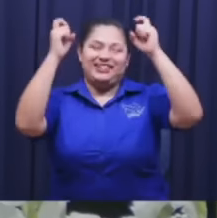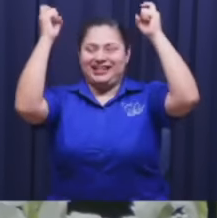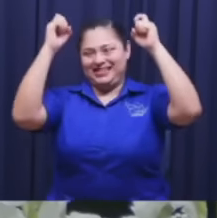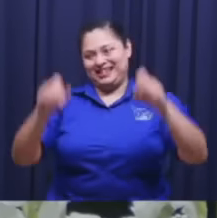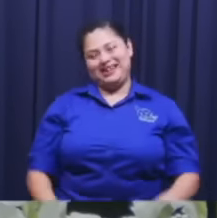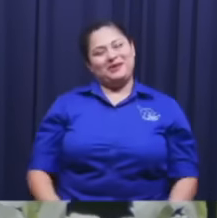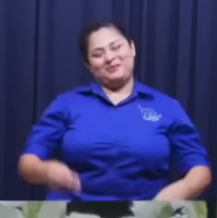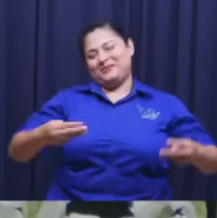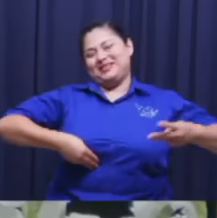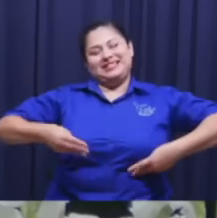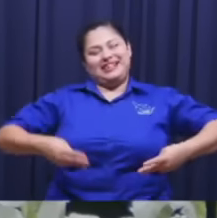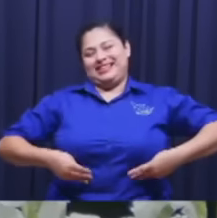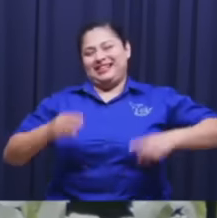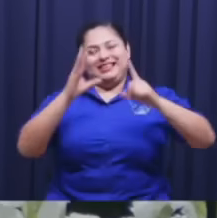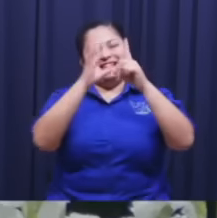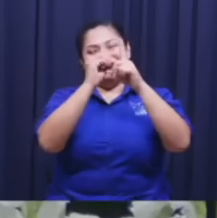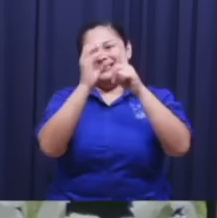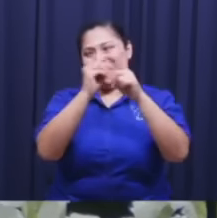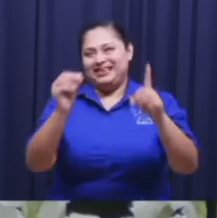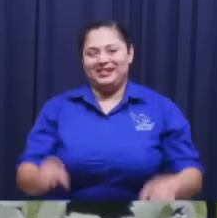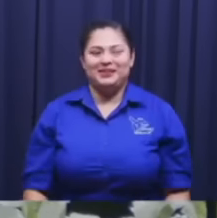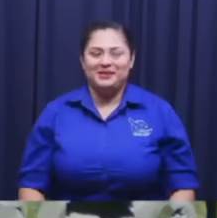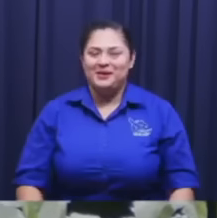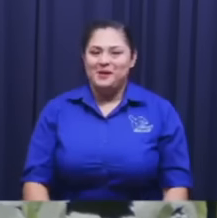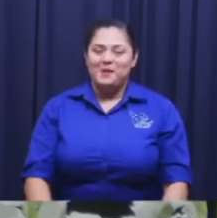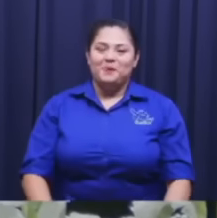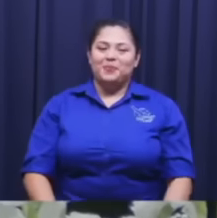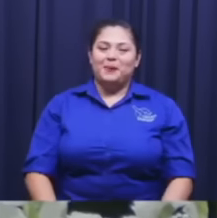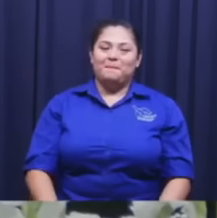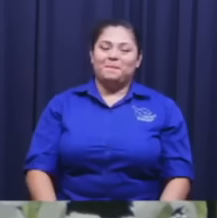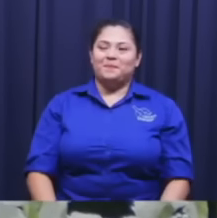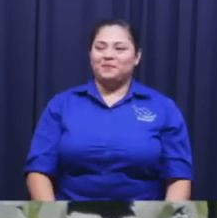No, déjeme contarle, pues, hombre.